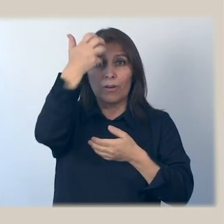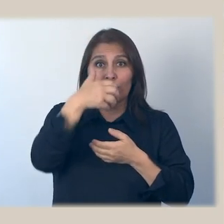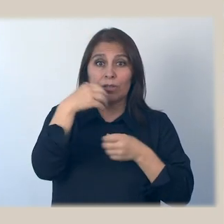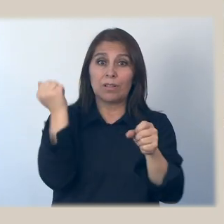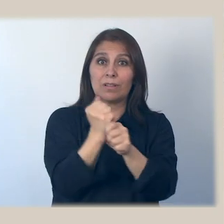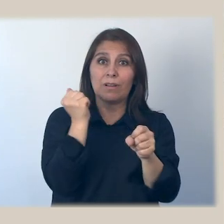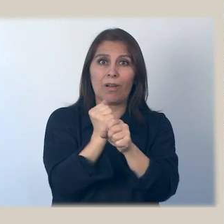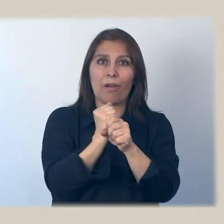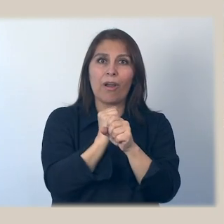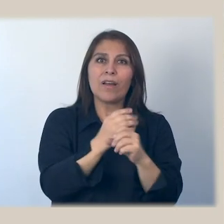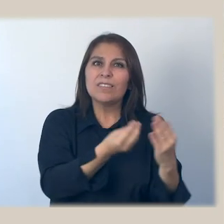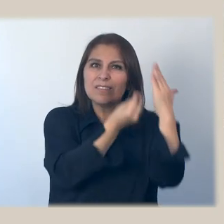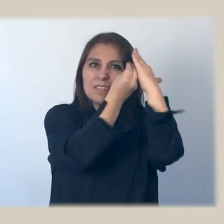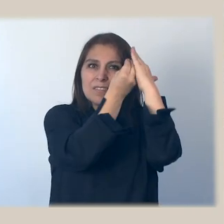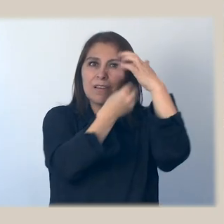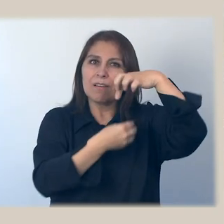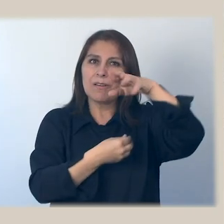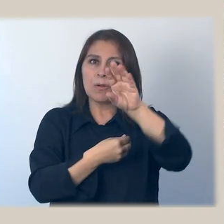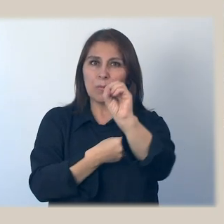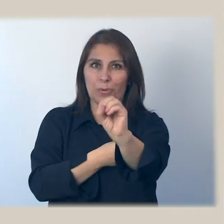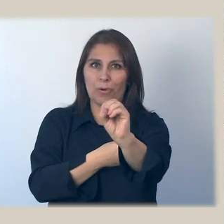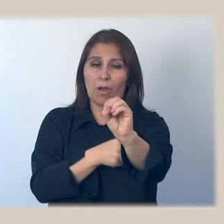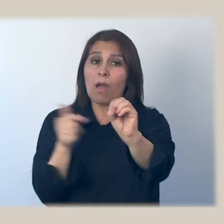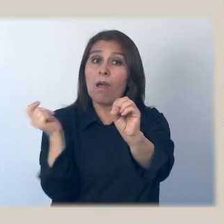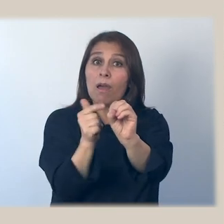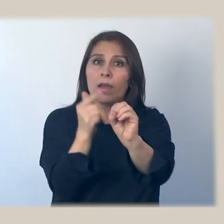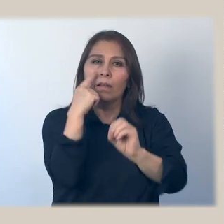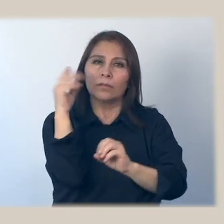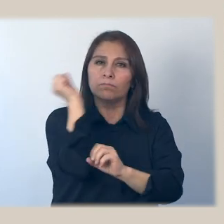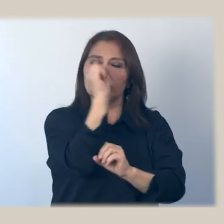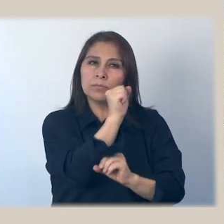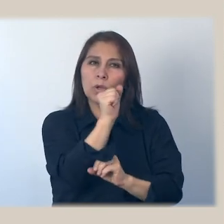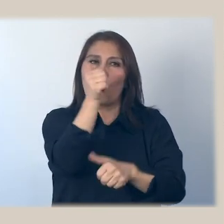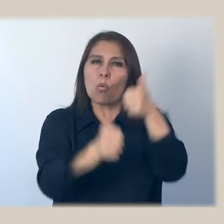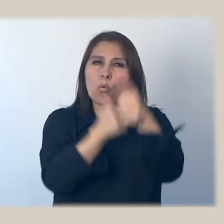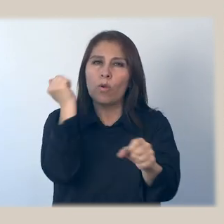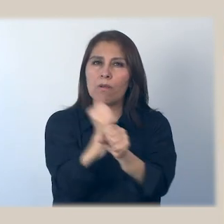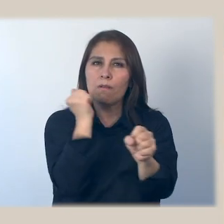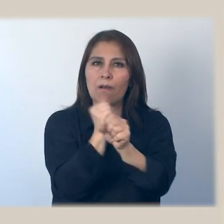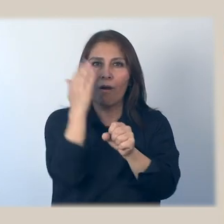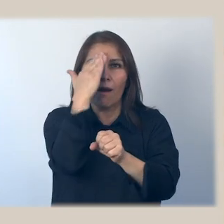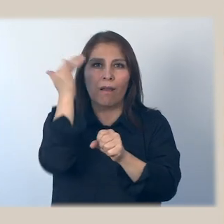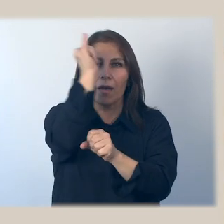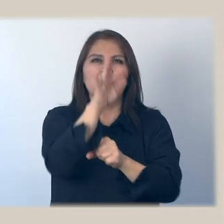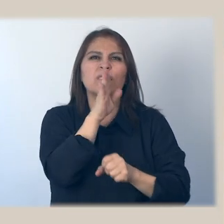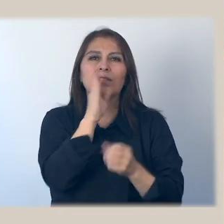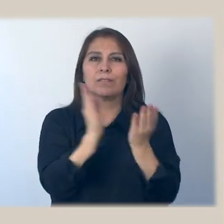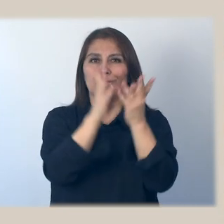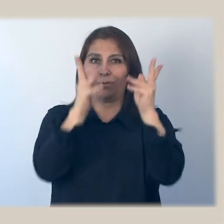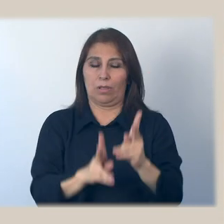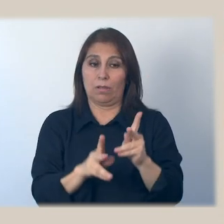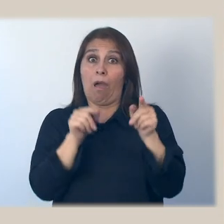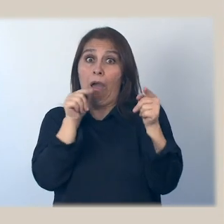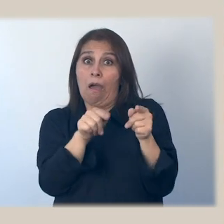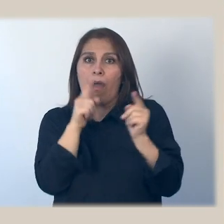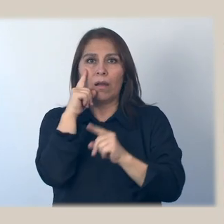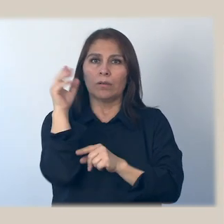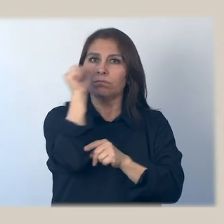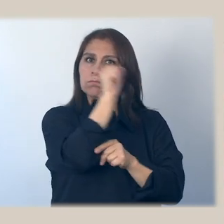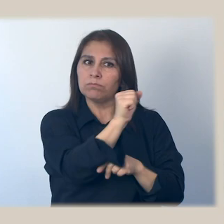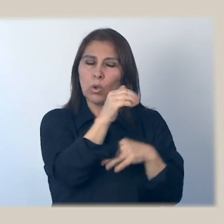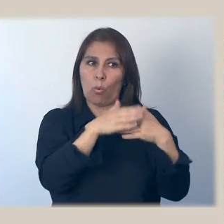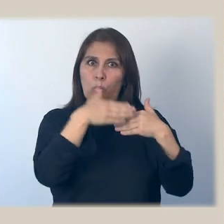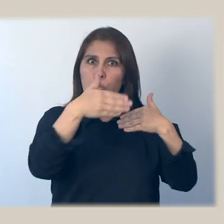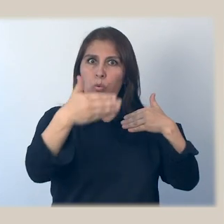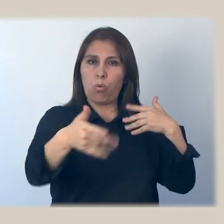Pro, los cuales permiten reconocer los desempeños académicos de los estudiantes. En esto se identificó un avance